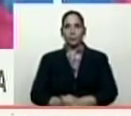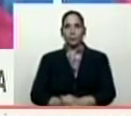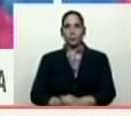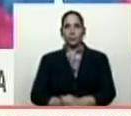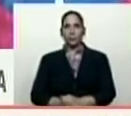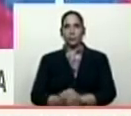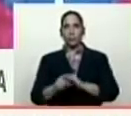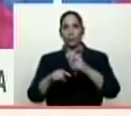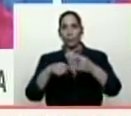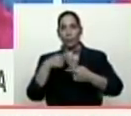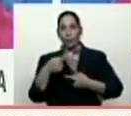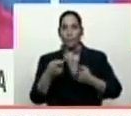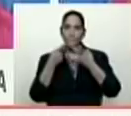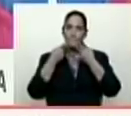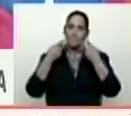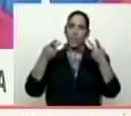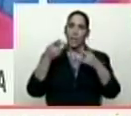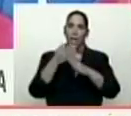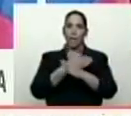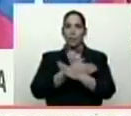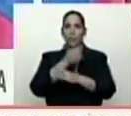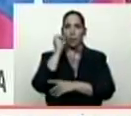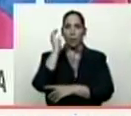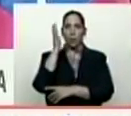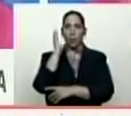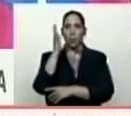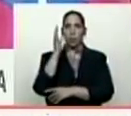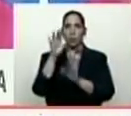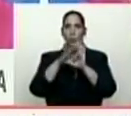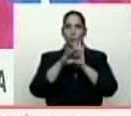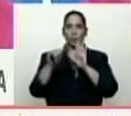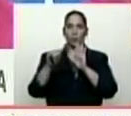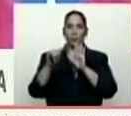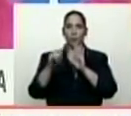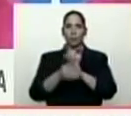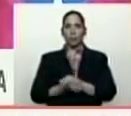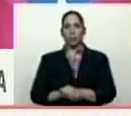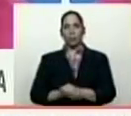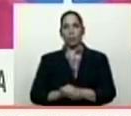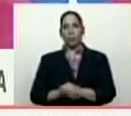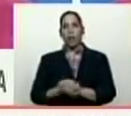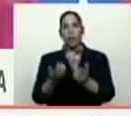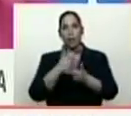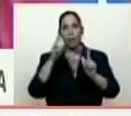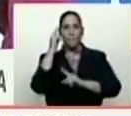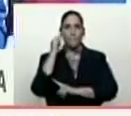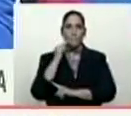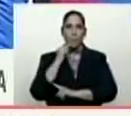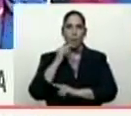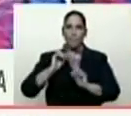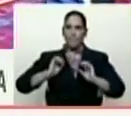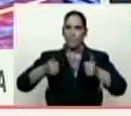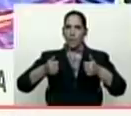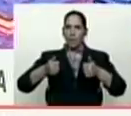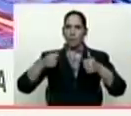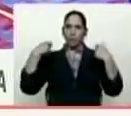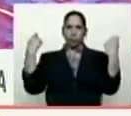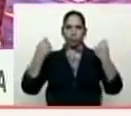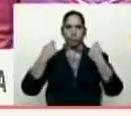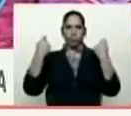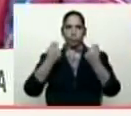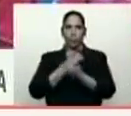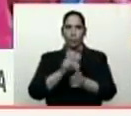que luego de su mensaje ante el Congreso Constituyente de Angostura, el libertador Simón Bolívar emprende la campaña libertadora